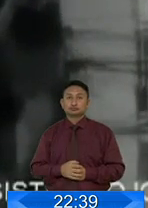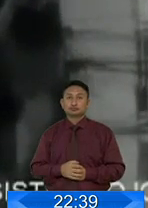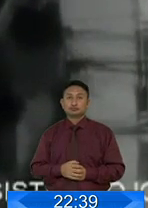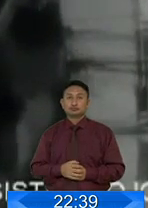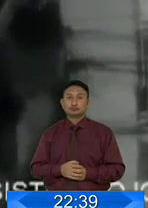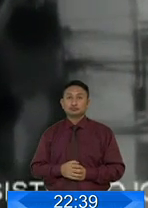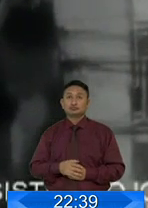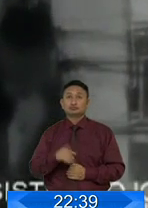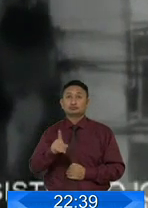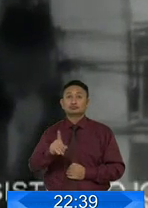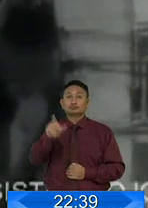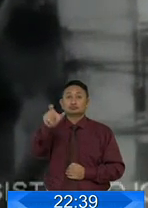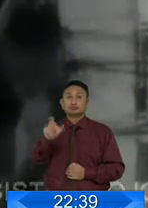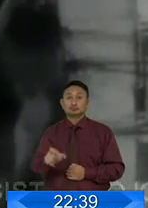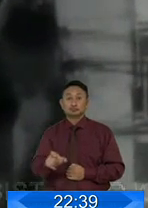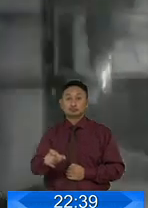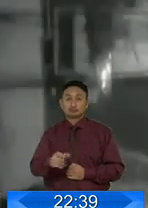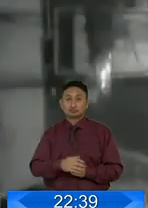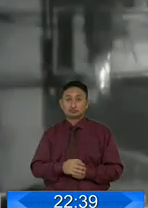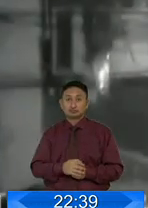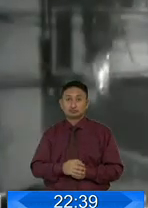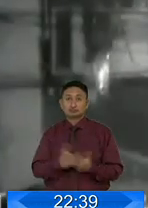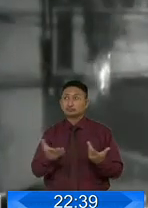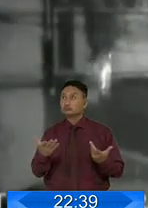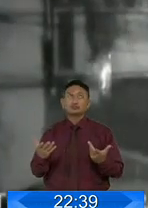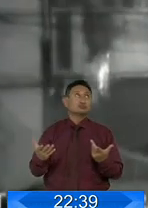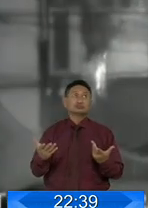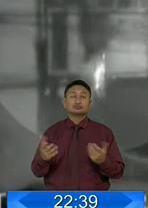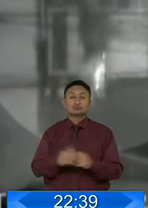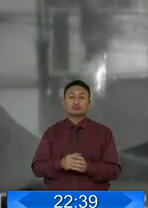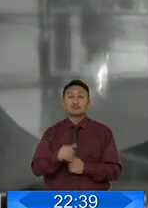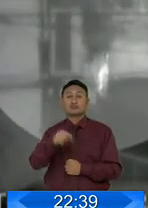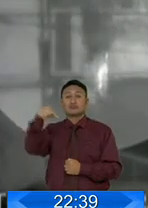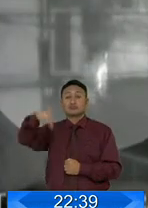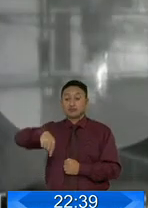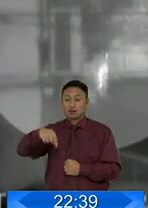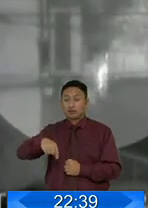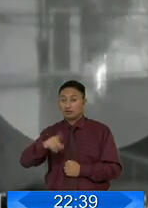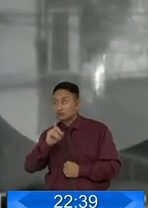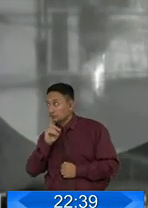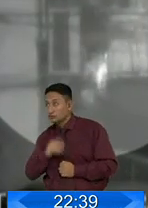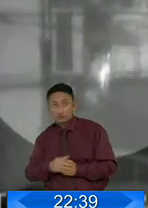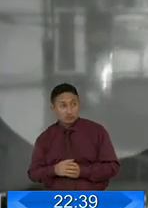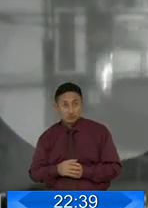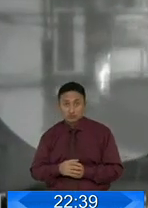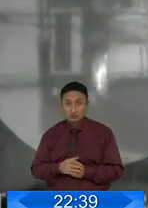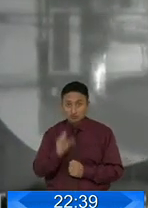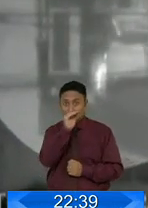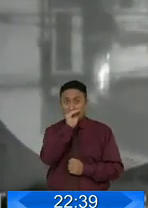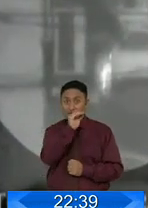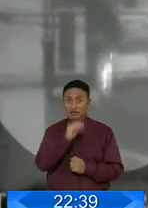Mientras uno de los delincuentes buscaba que sustraerse, el otro hacía de campanero.